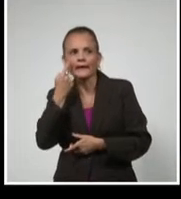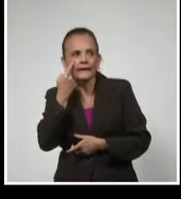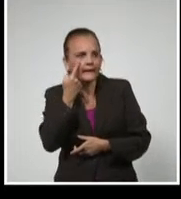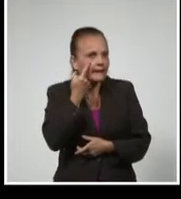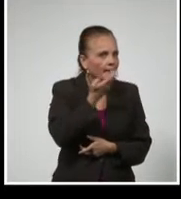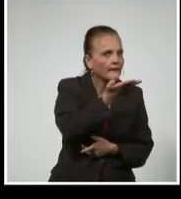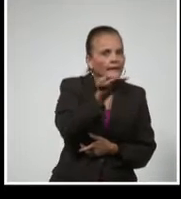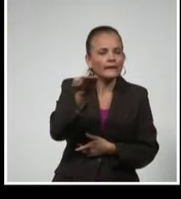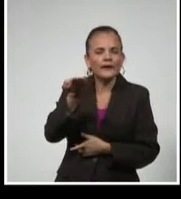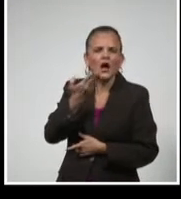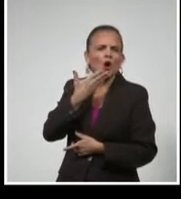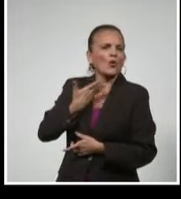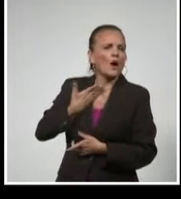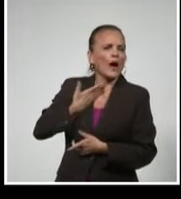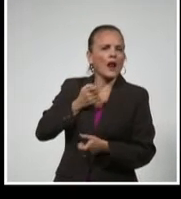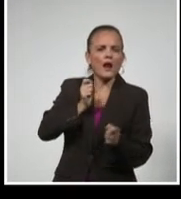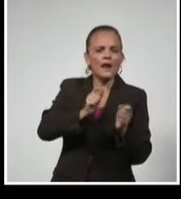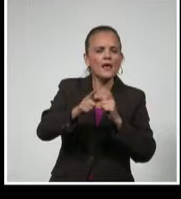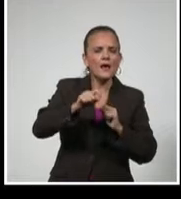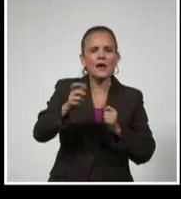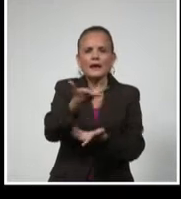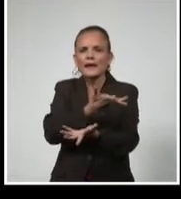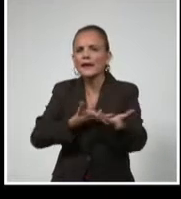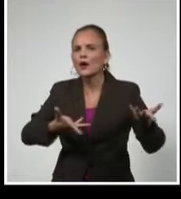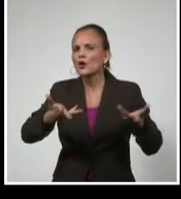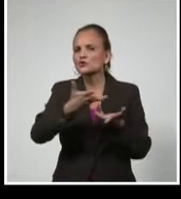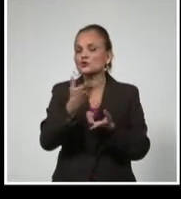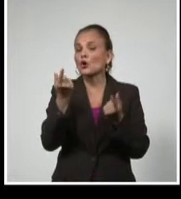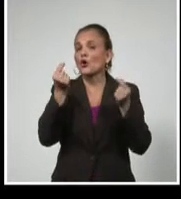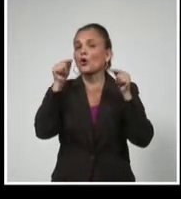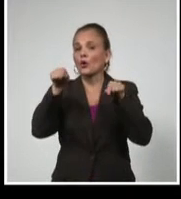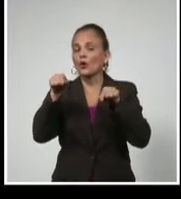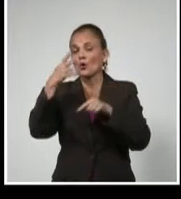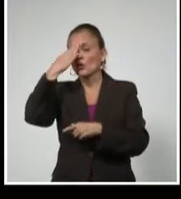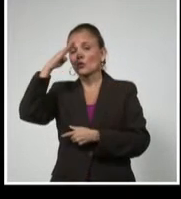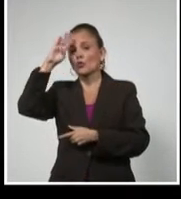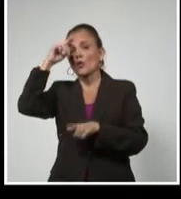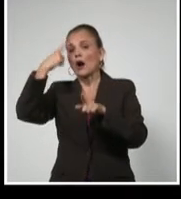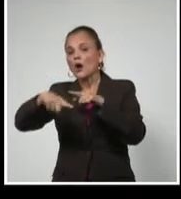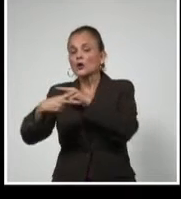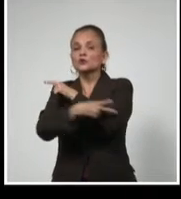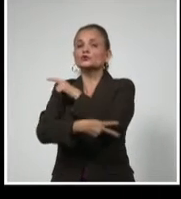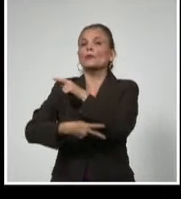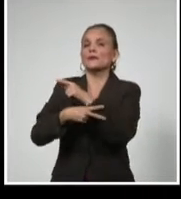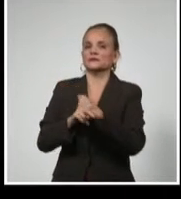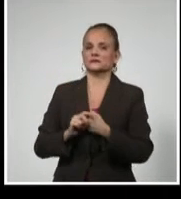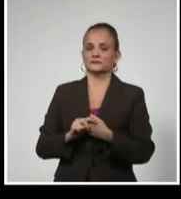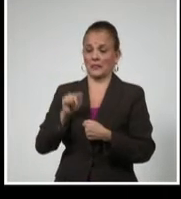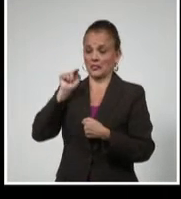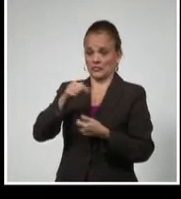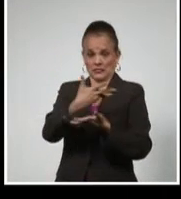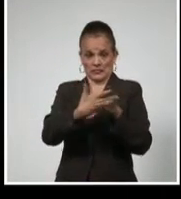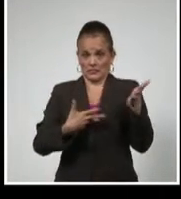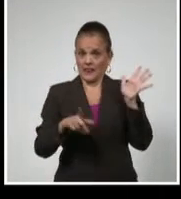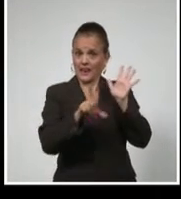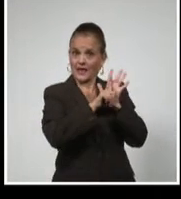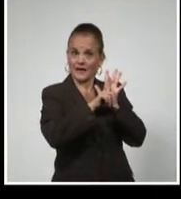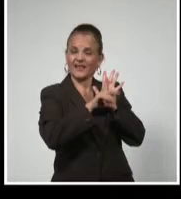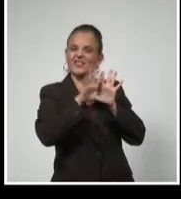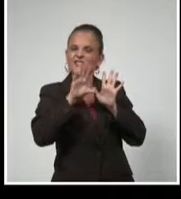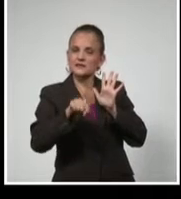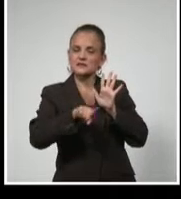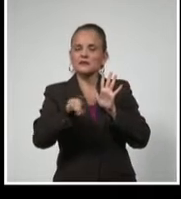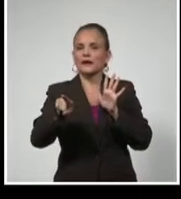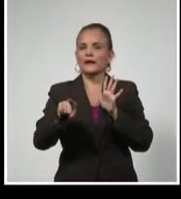Cuba en cualquier parte del mundo. Establece además que el gobierno de los Estados Unidos tiene por ley que destinar